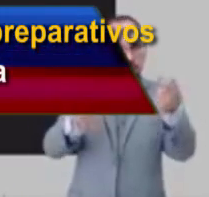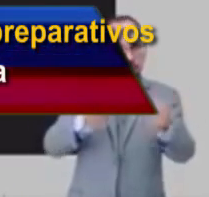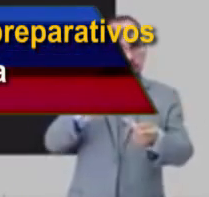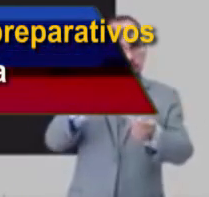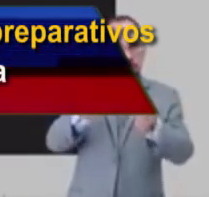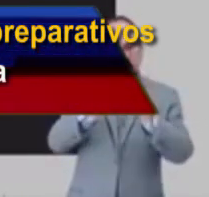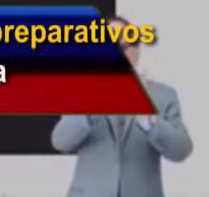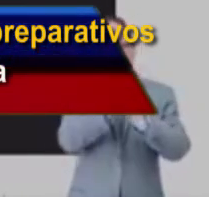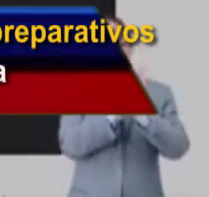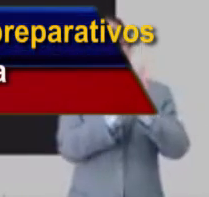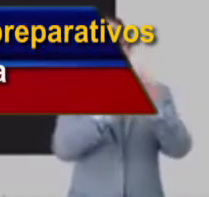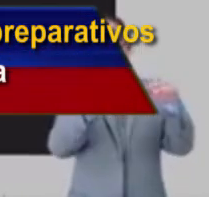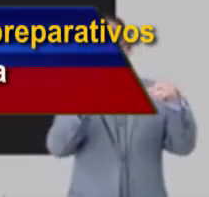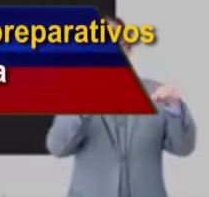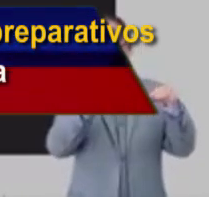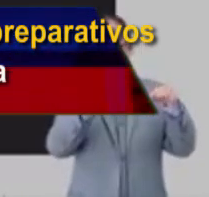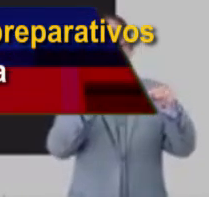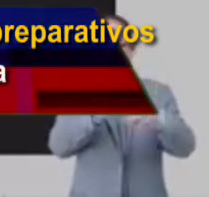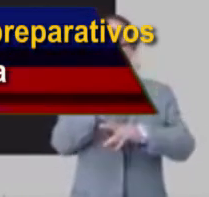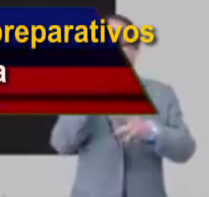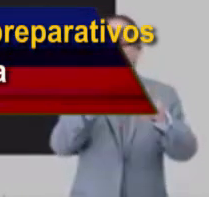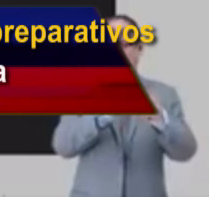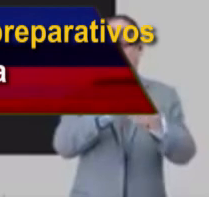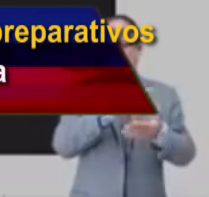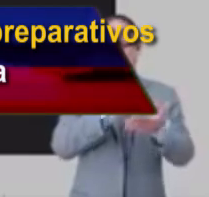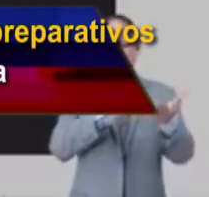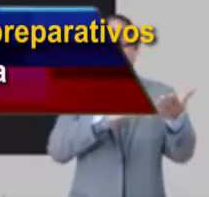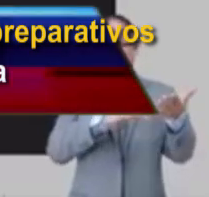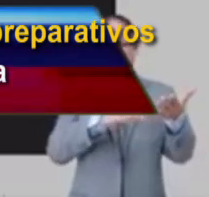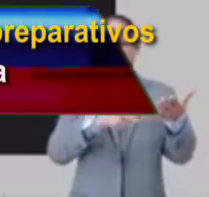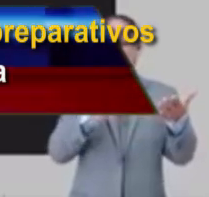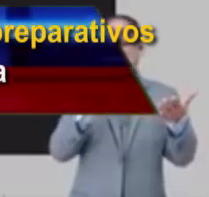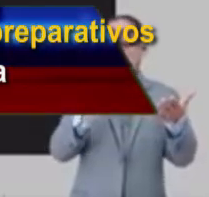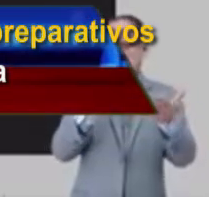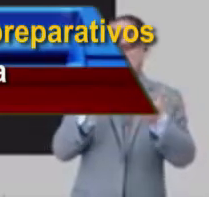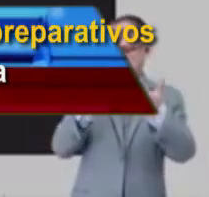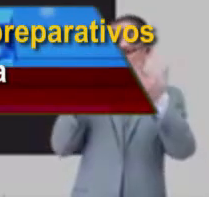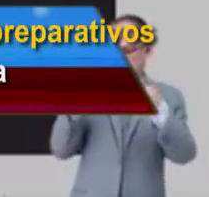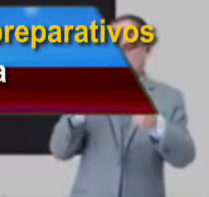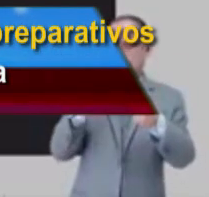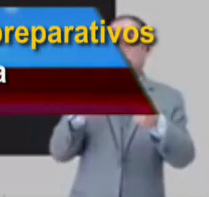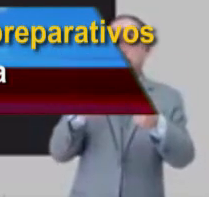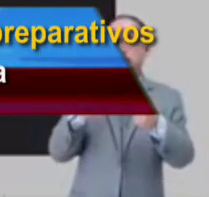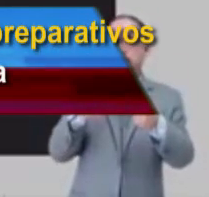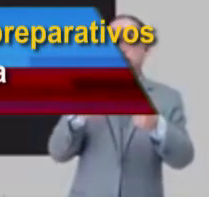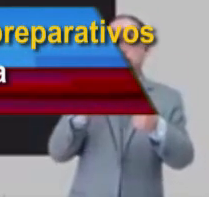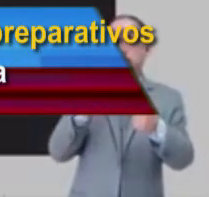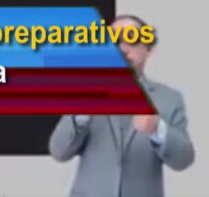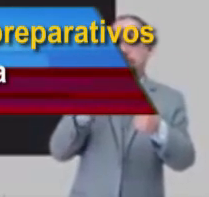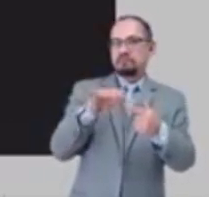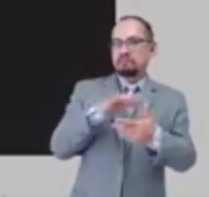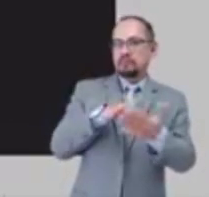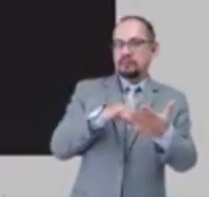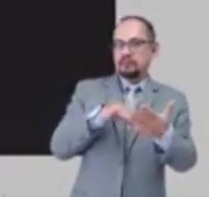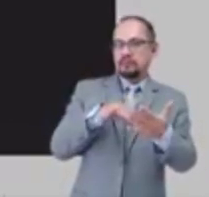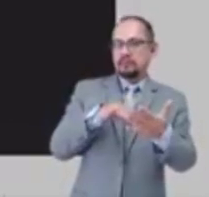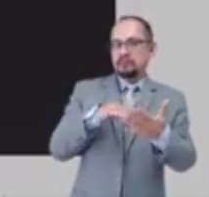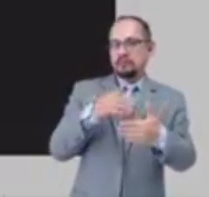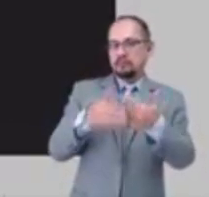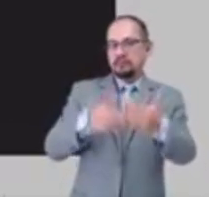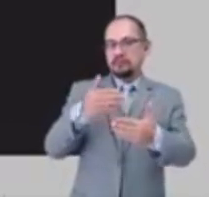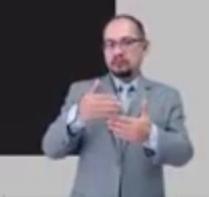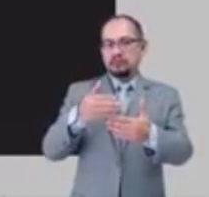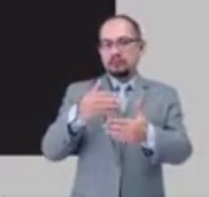hace necesario señalar que los derechos político-electorales son una de las materias con mayores avances pero también con retos impostergables